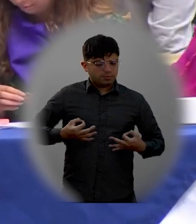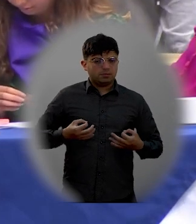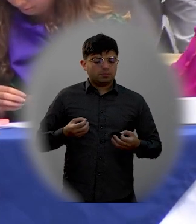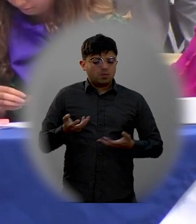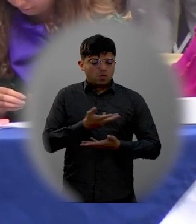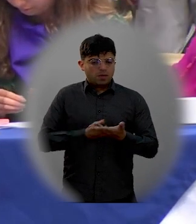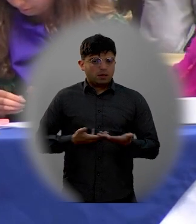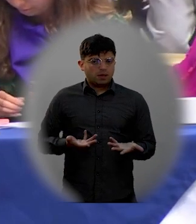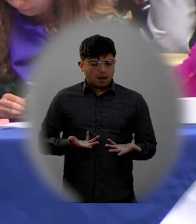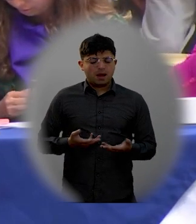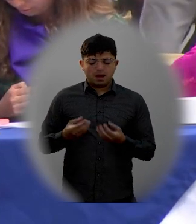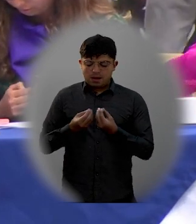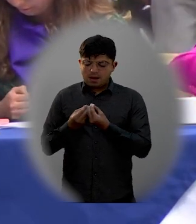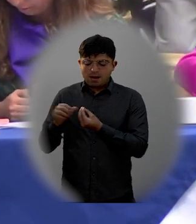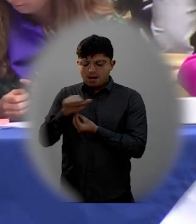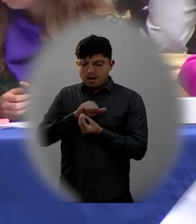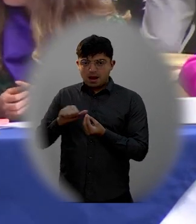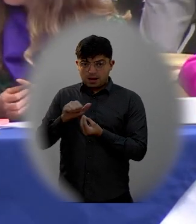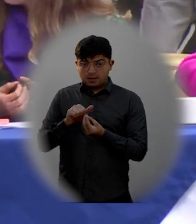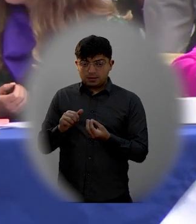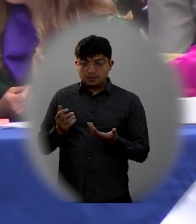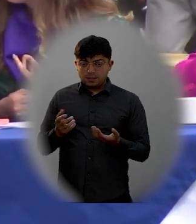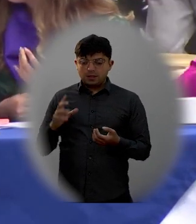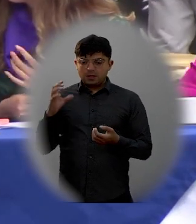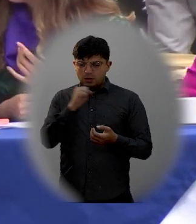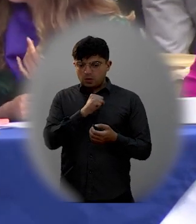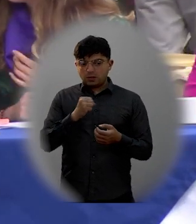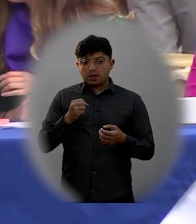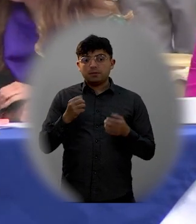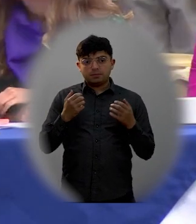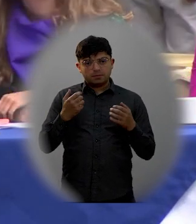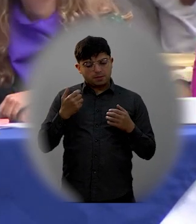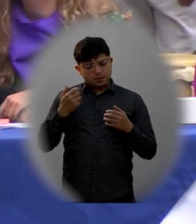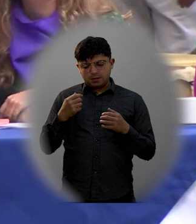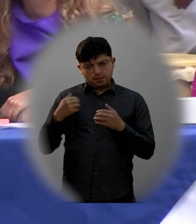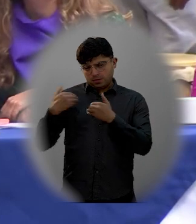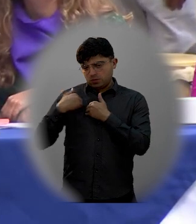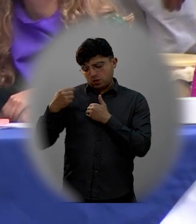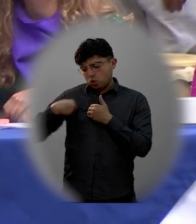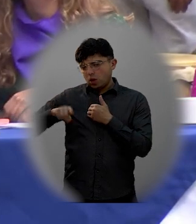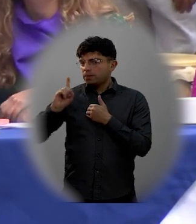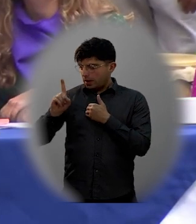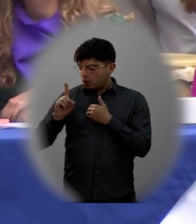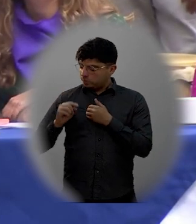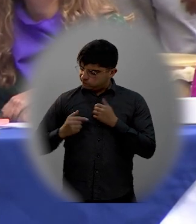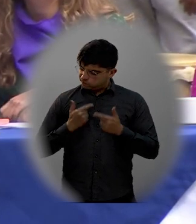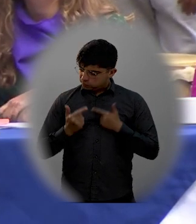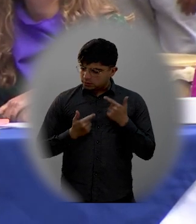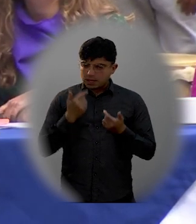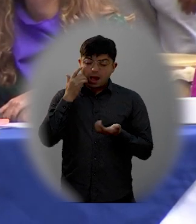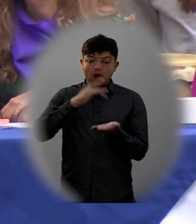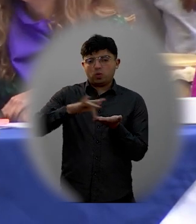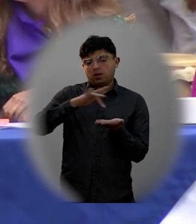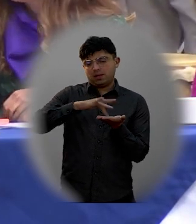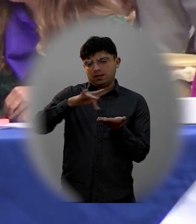es retomar ese deber que no le toca, que no le corresponde, pero que lo ha hecho como una medida también de